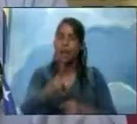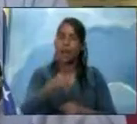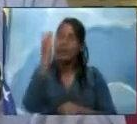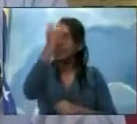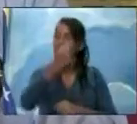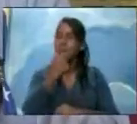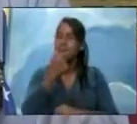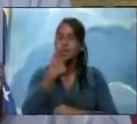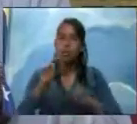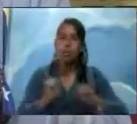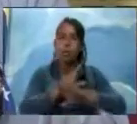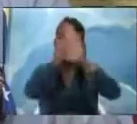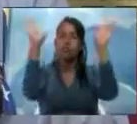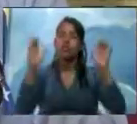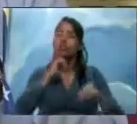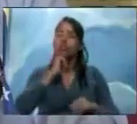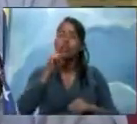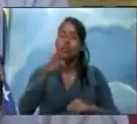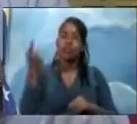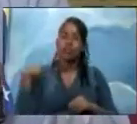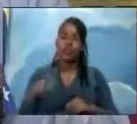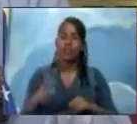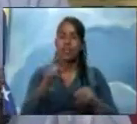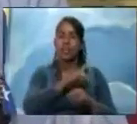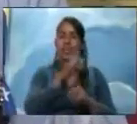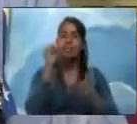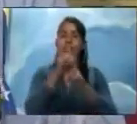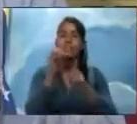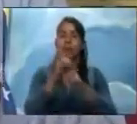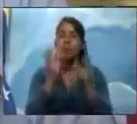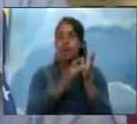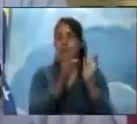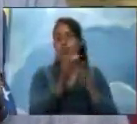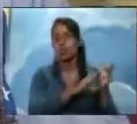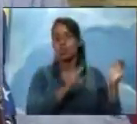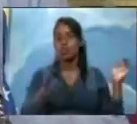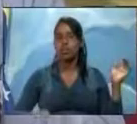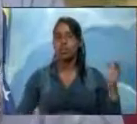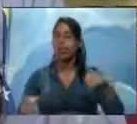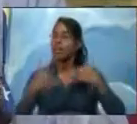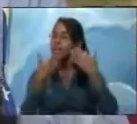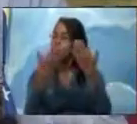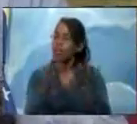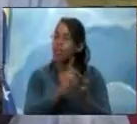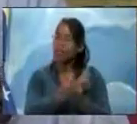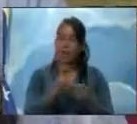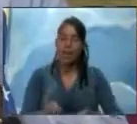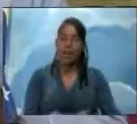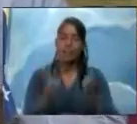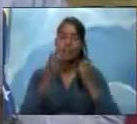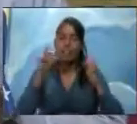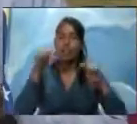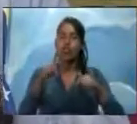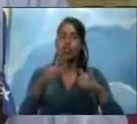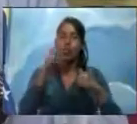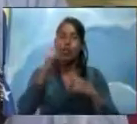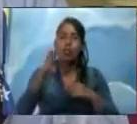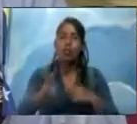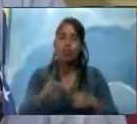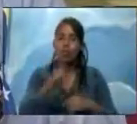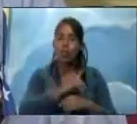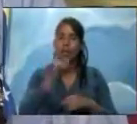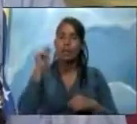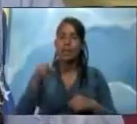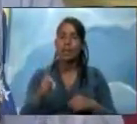y qué maravilloso es que usted tenga al abogado que se llama Jesucristo, el dador de la vida. Esto lo vio Daniel en